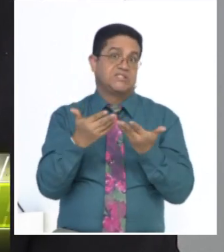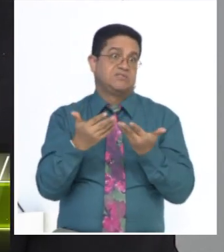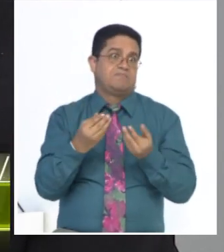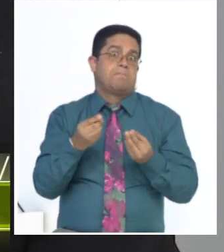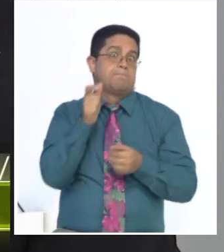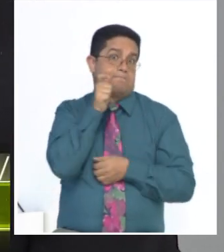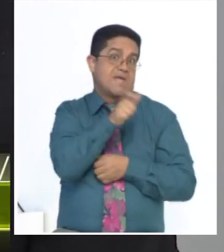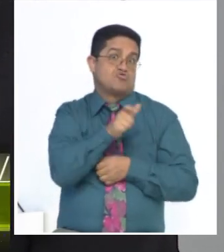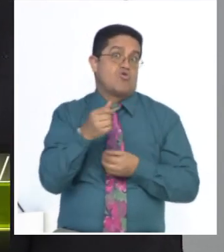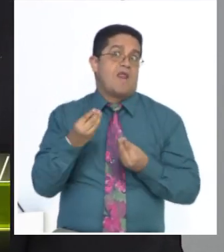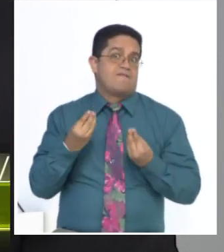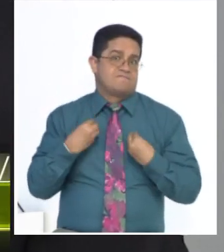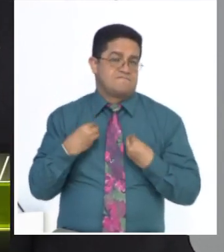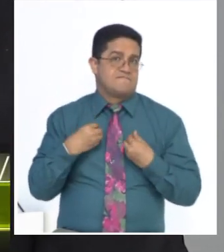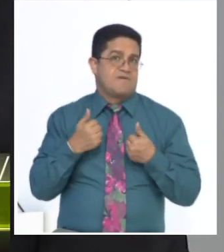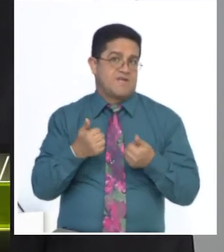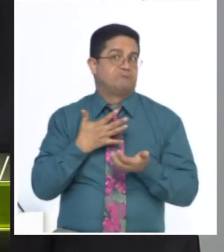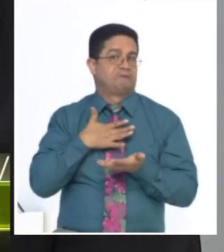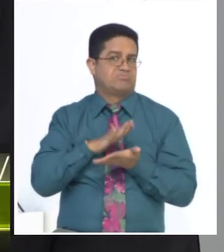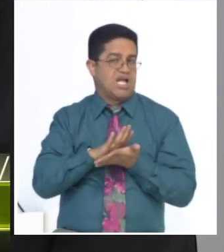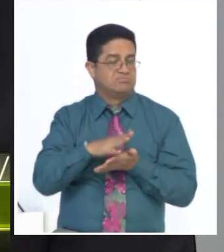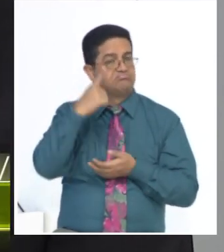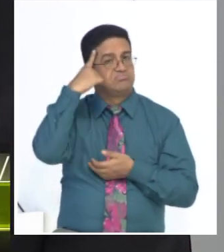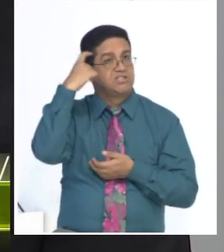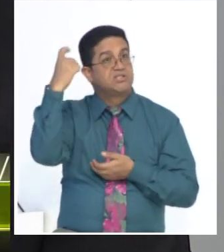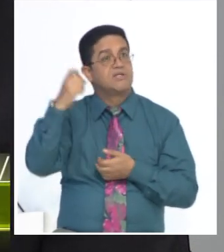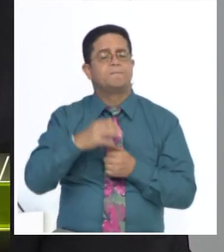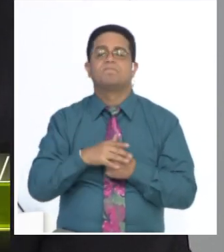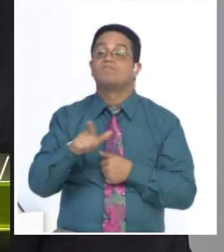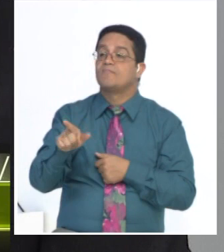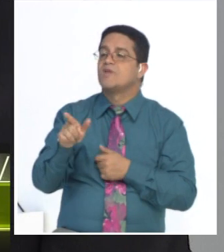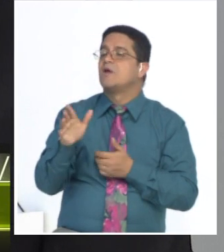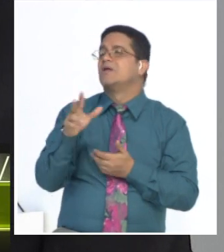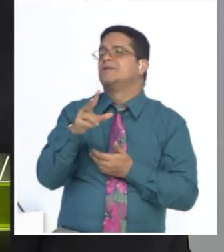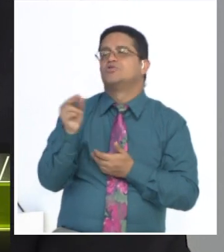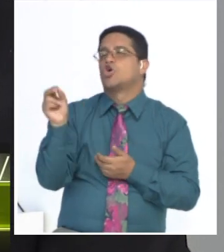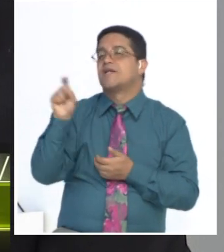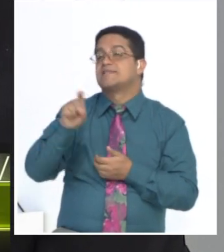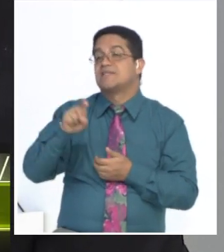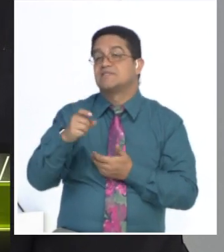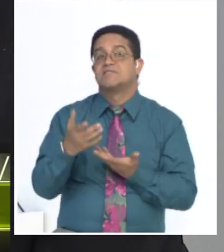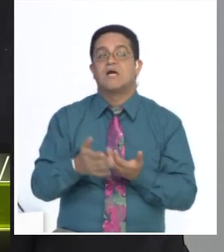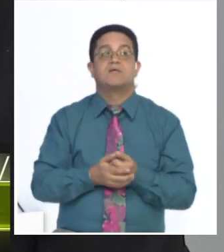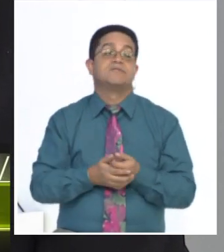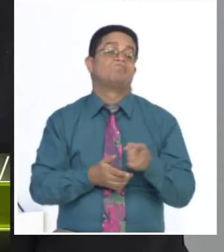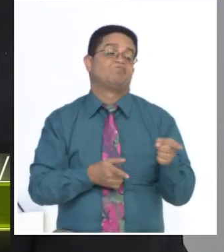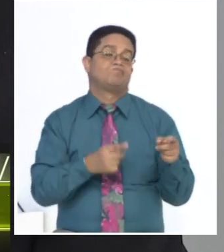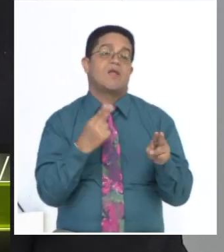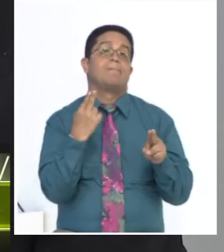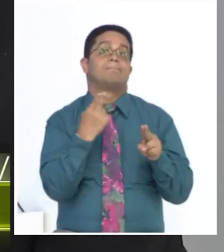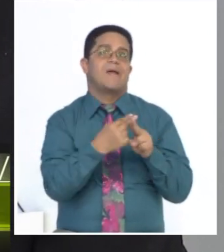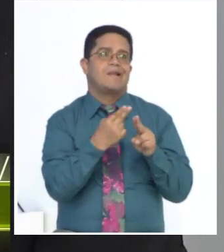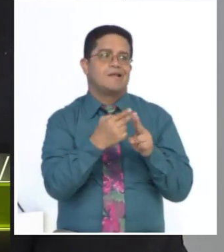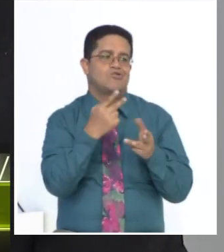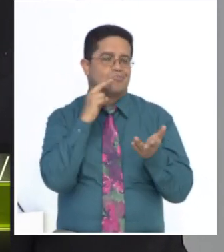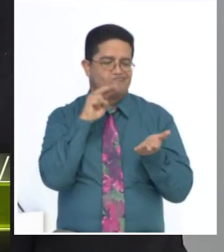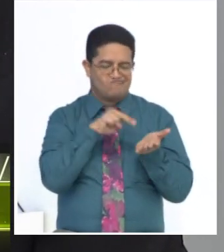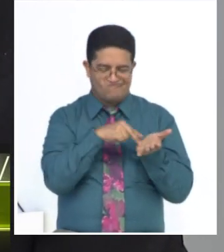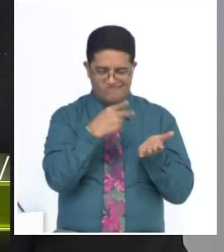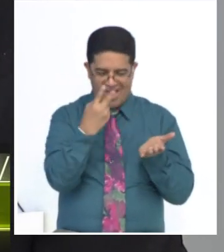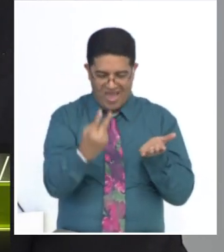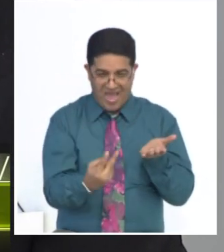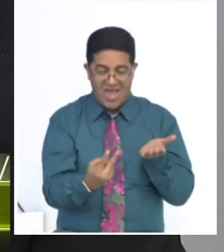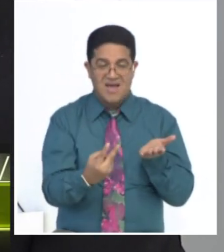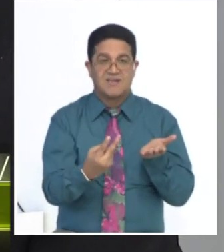desde el punto de vista psicológico, psicosocial. Al no colocarlo, ¿qué riesgo tendría? Al no colocarlo, el riesgo de tropezar, de caer, de tener